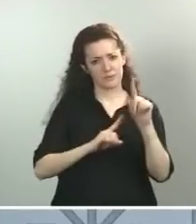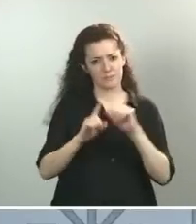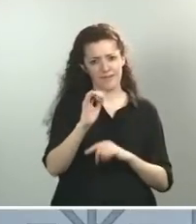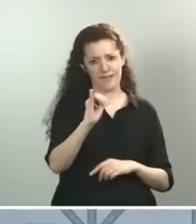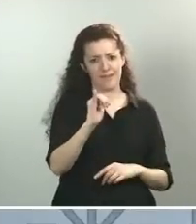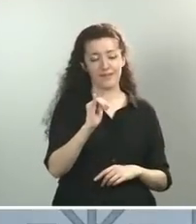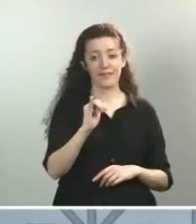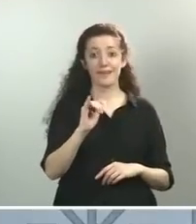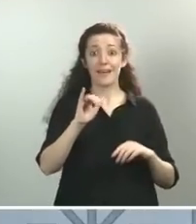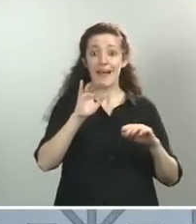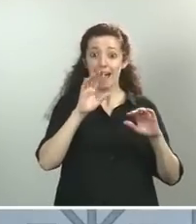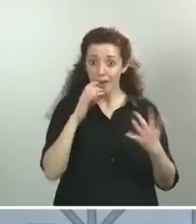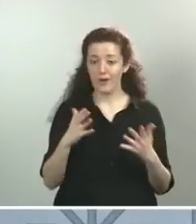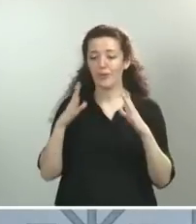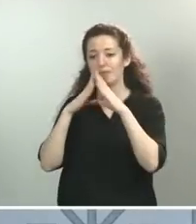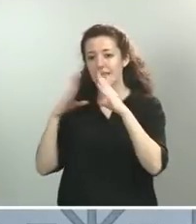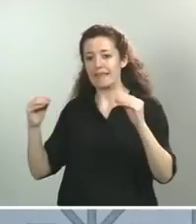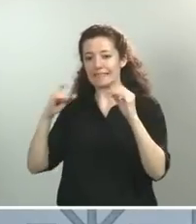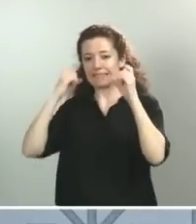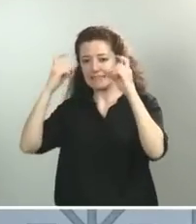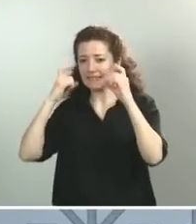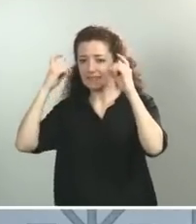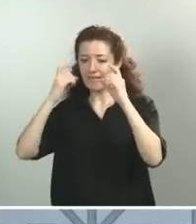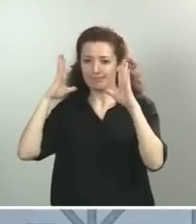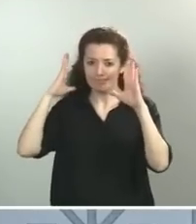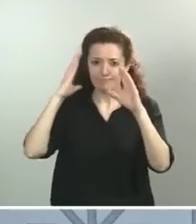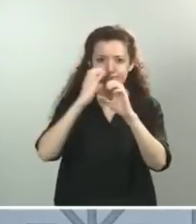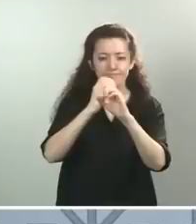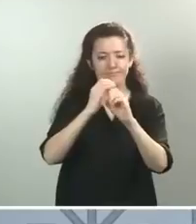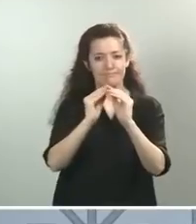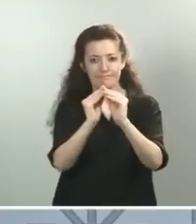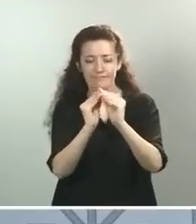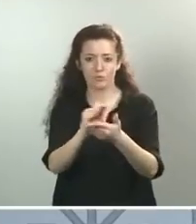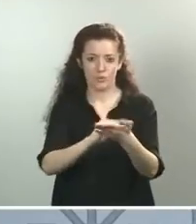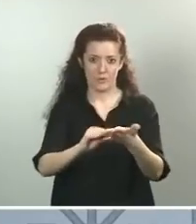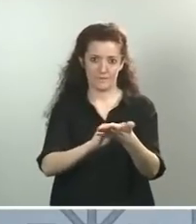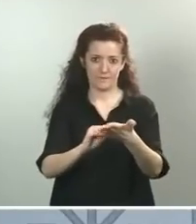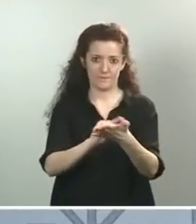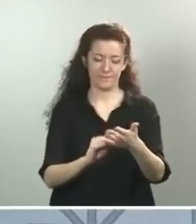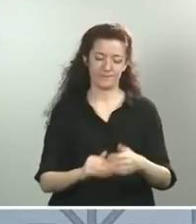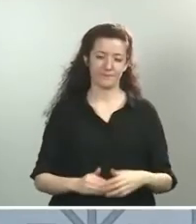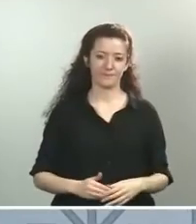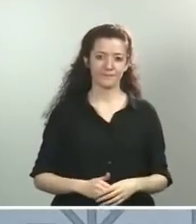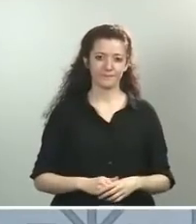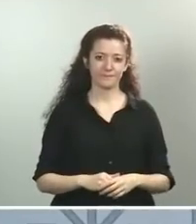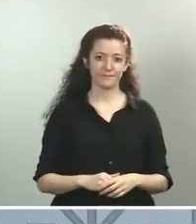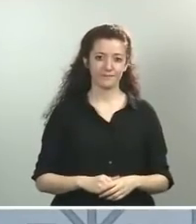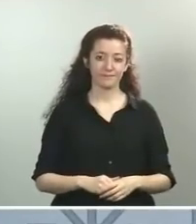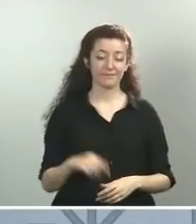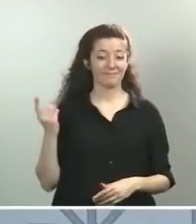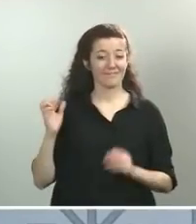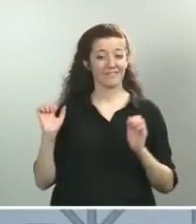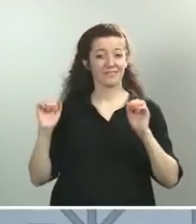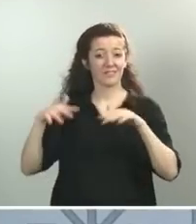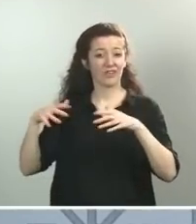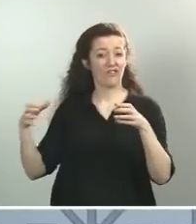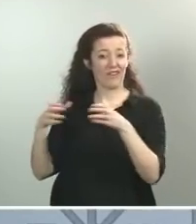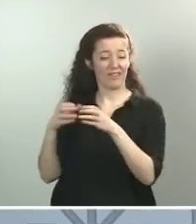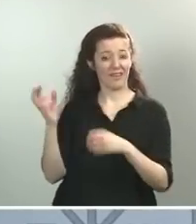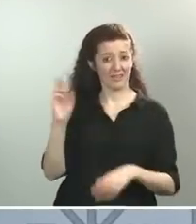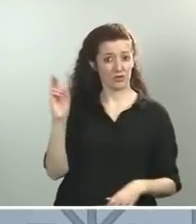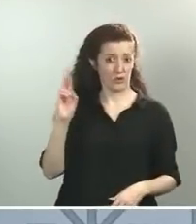resolver. Para decirles algo que me comunicou a conferencia de rectores, isto non o podo,